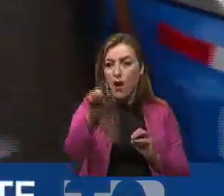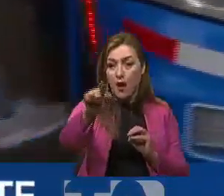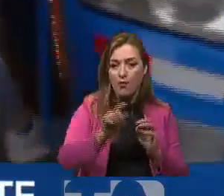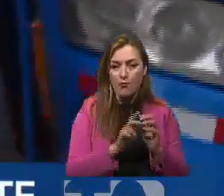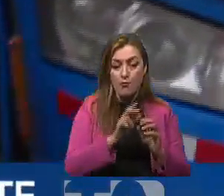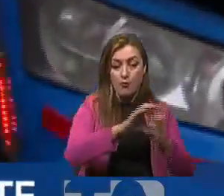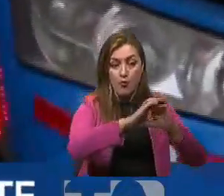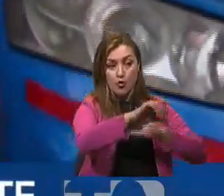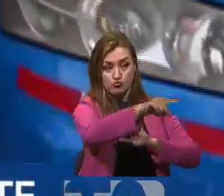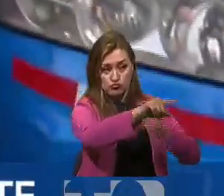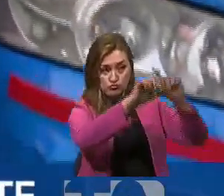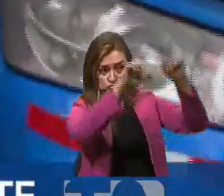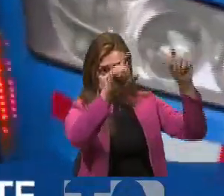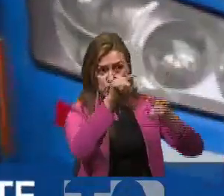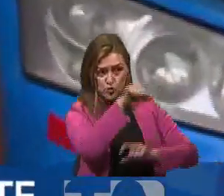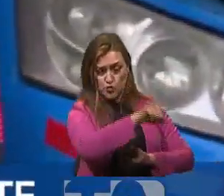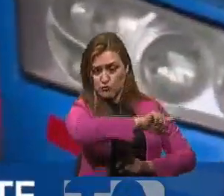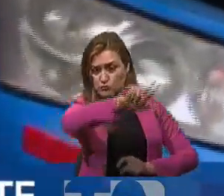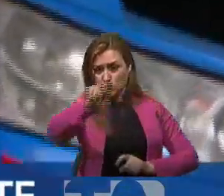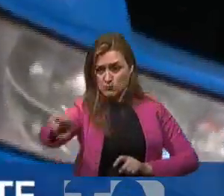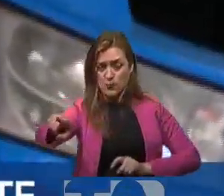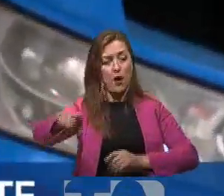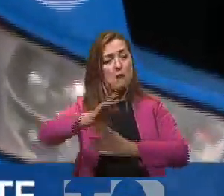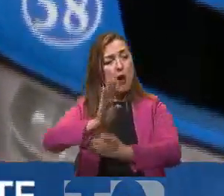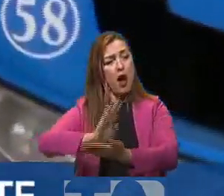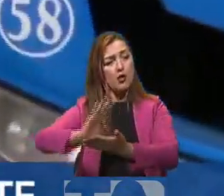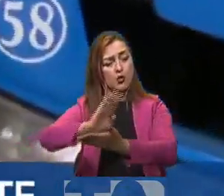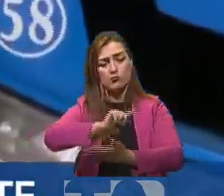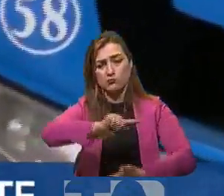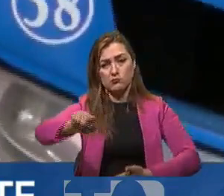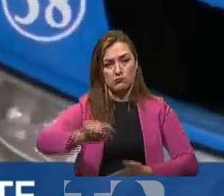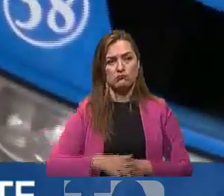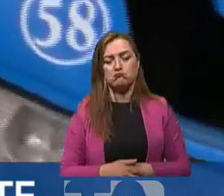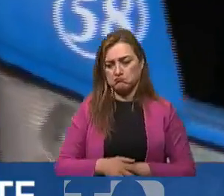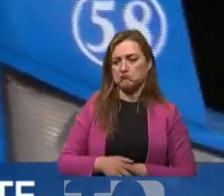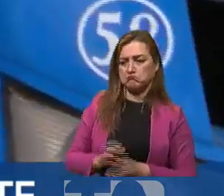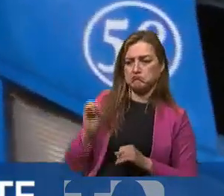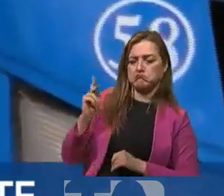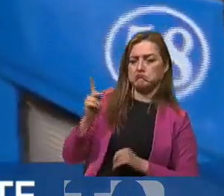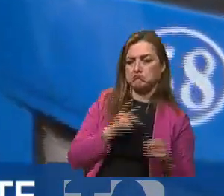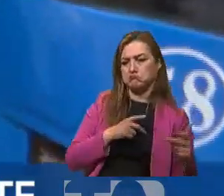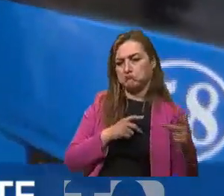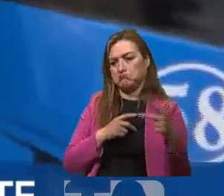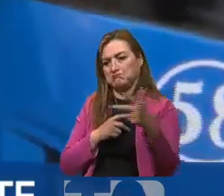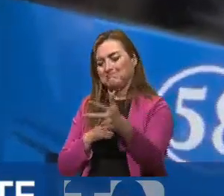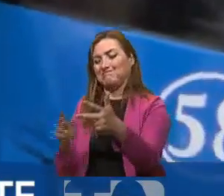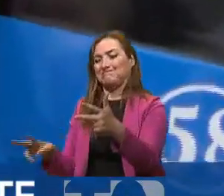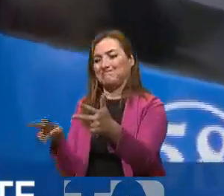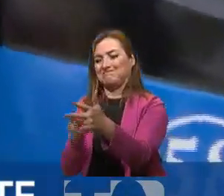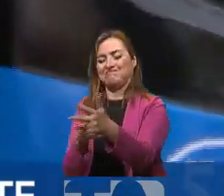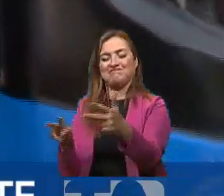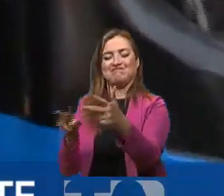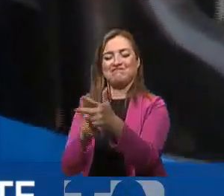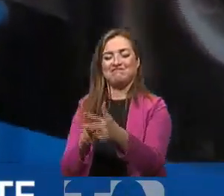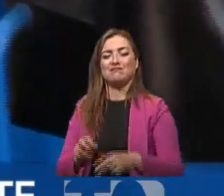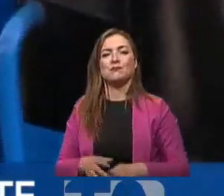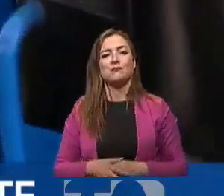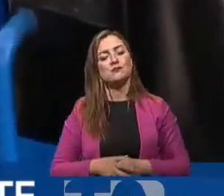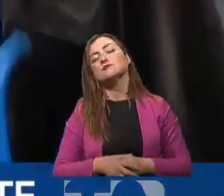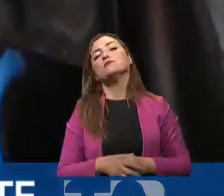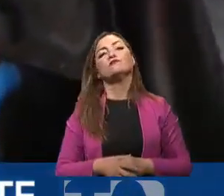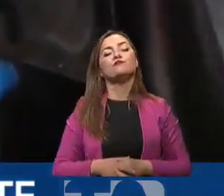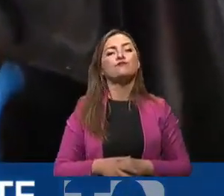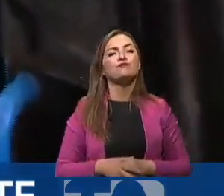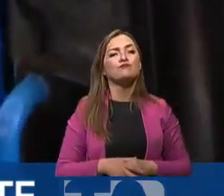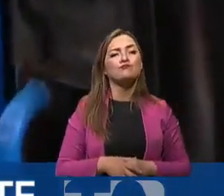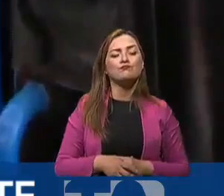son beneficiados justamente con transporte público urbano en la capital. Ahora, estas extensiones de ruta que se